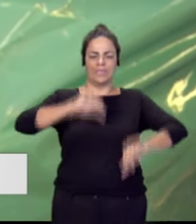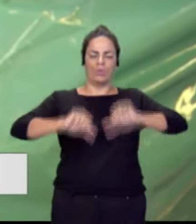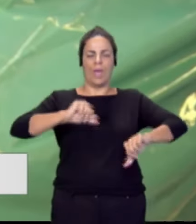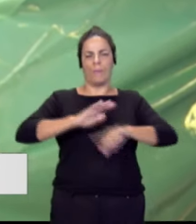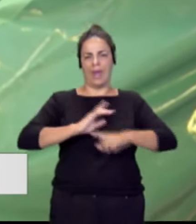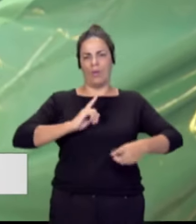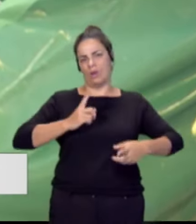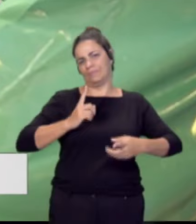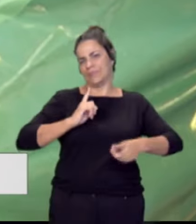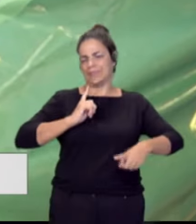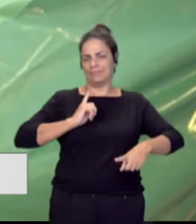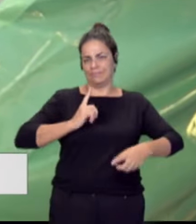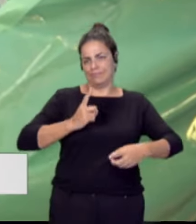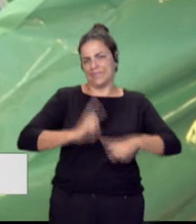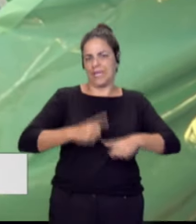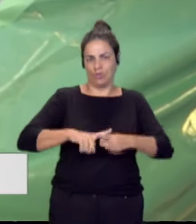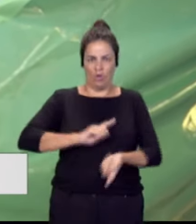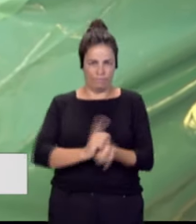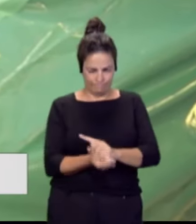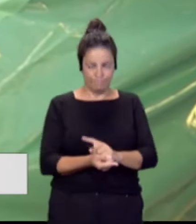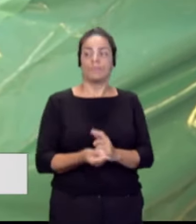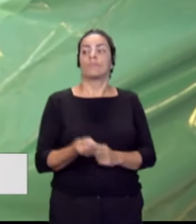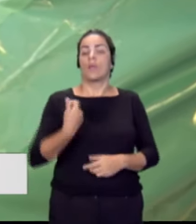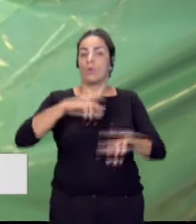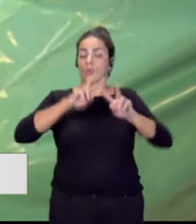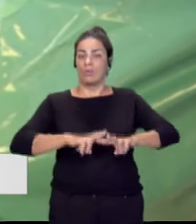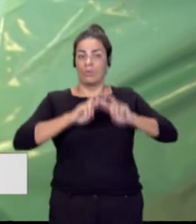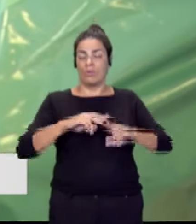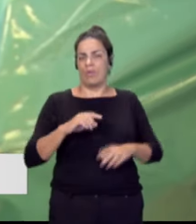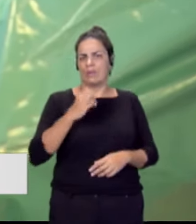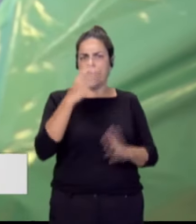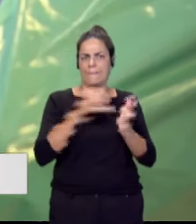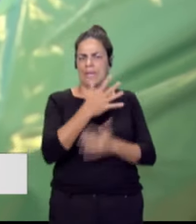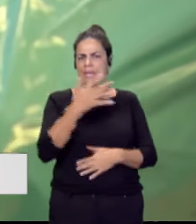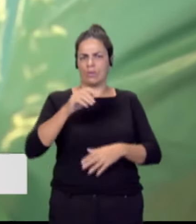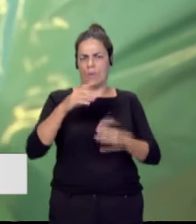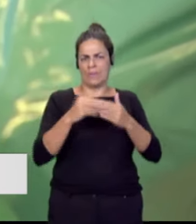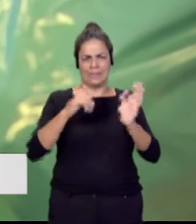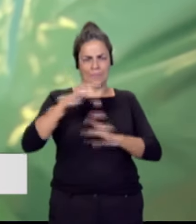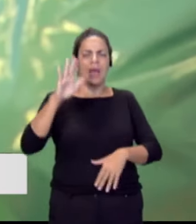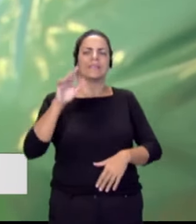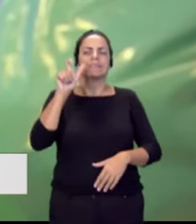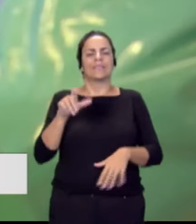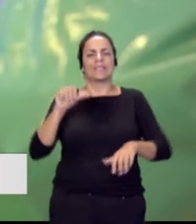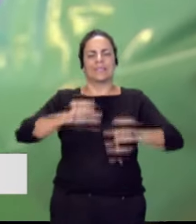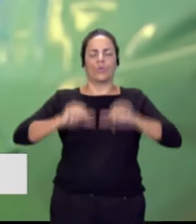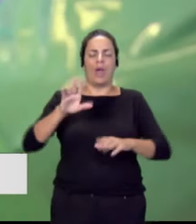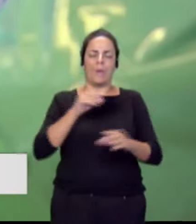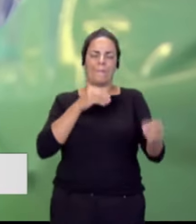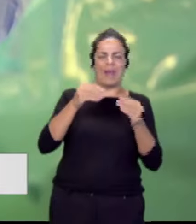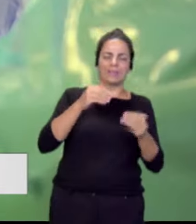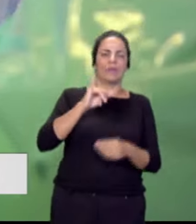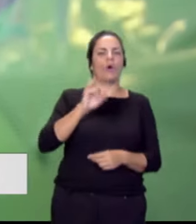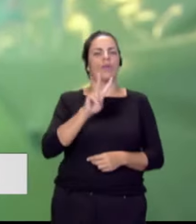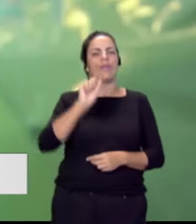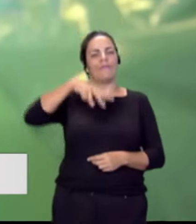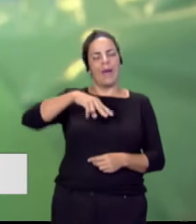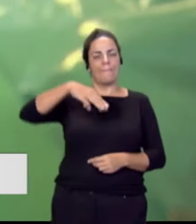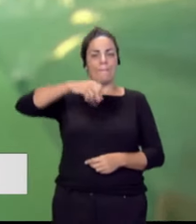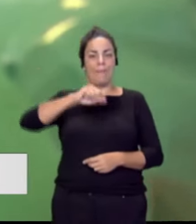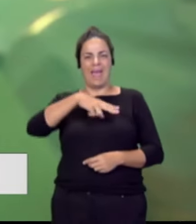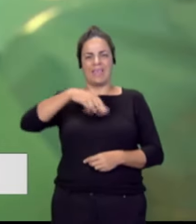la conclusión de un estudio con más de 3.500 pacientes del cirujano plástico Iván Mañero, pionero en este tipo de intervenciones. Hoy en Buenos Días